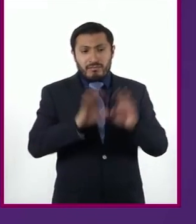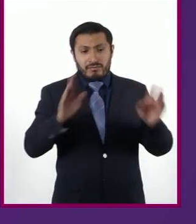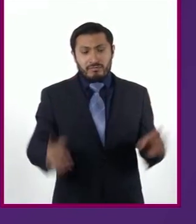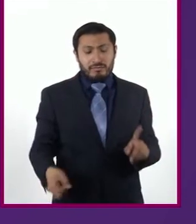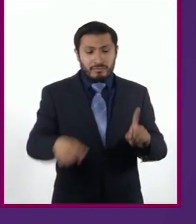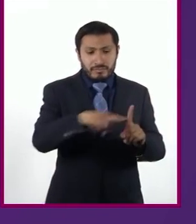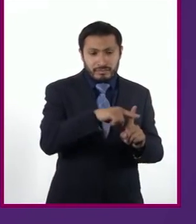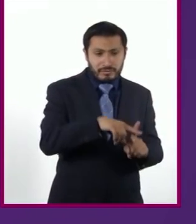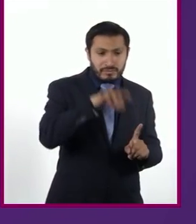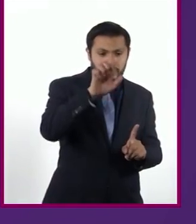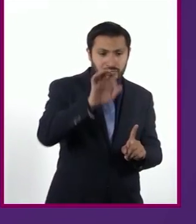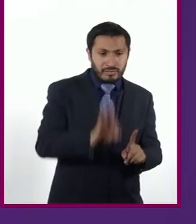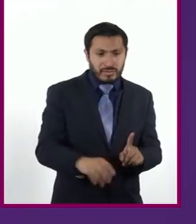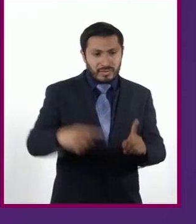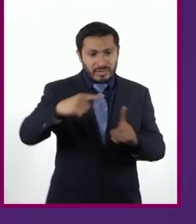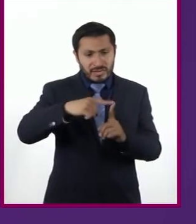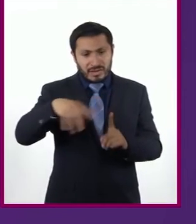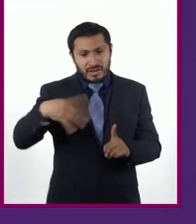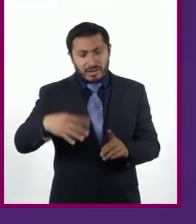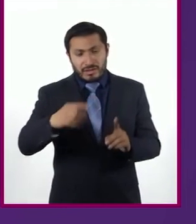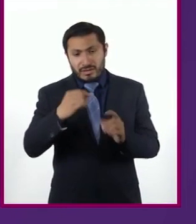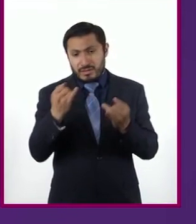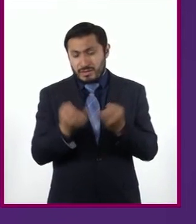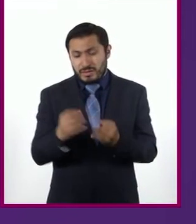sumamos EF entre 14 para obtener 0.